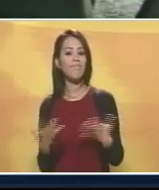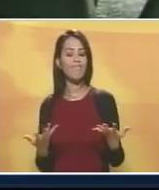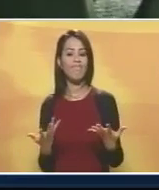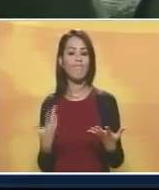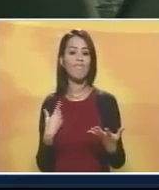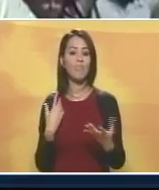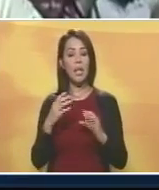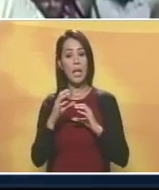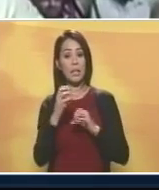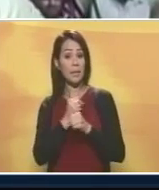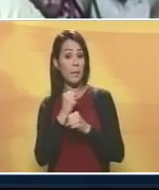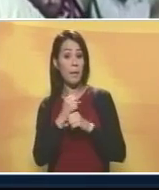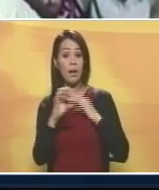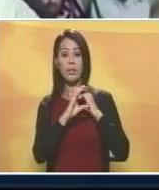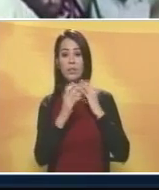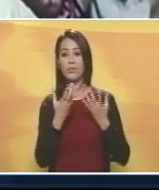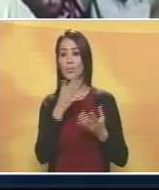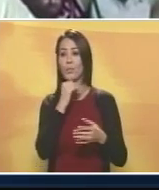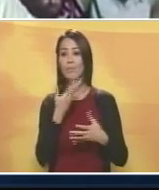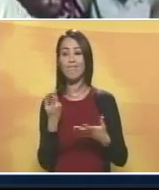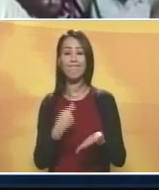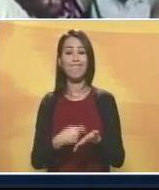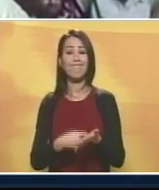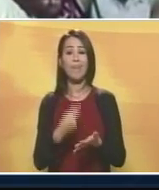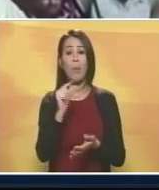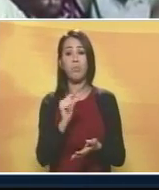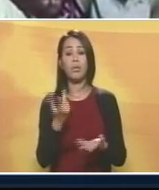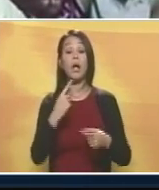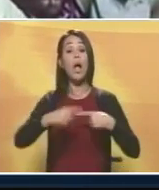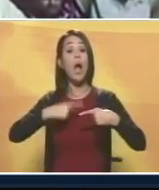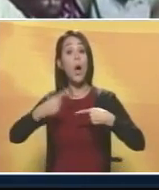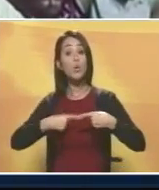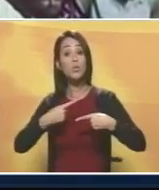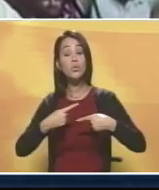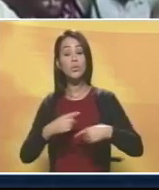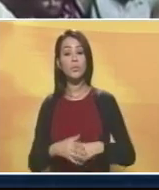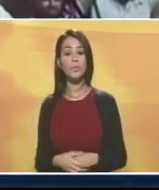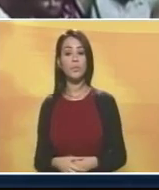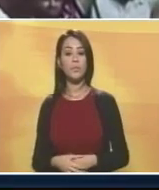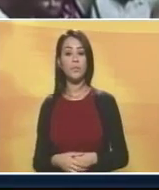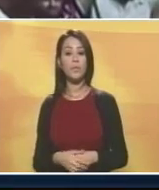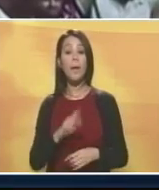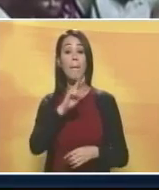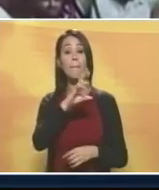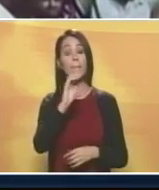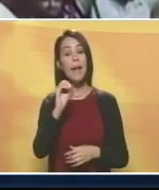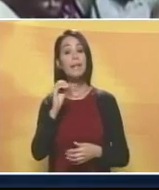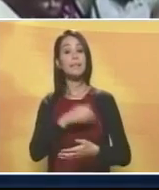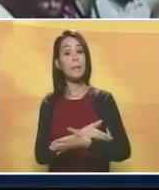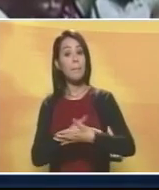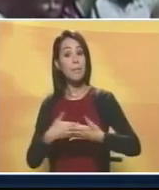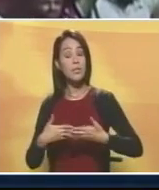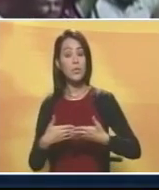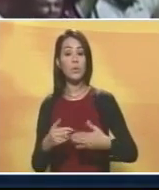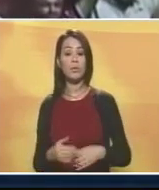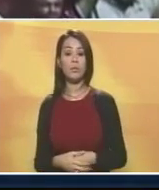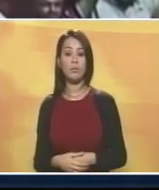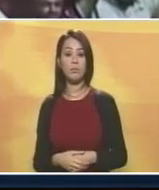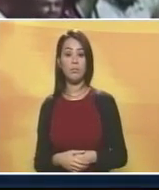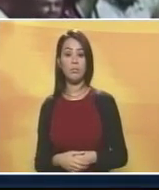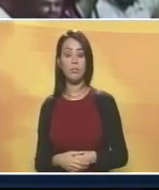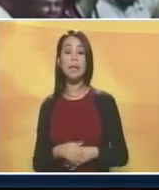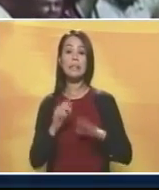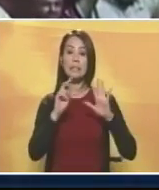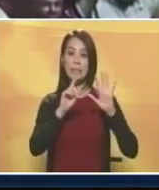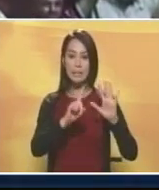trasladar pasajeros no da, porque un caucho cuesta para un carrito por puesto casi 20 millones de bolívares. Un caucho para un autobús, 60